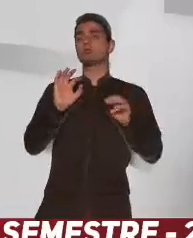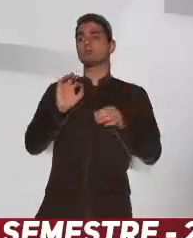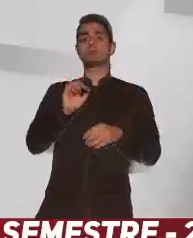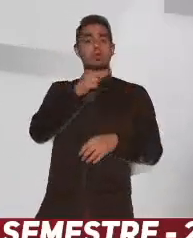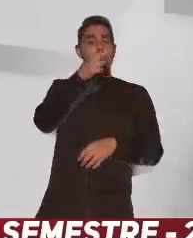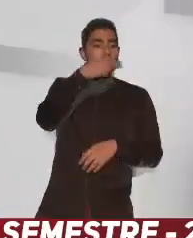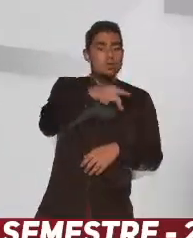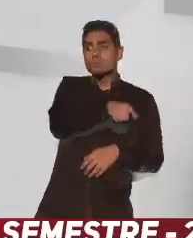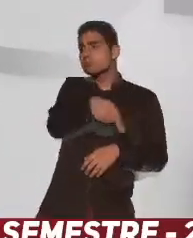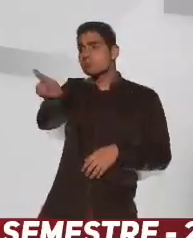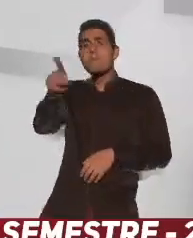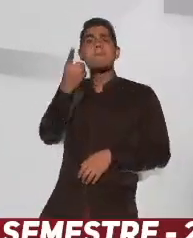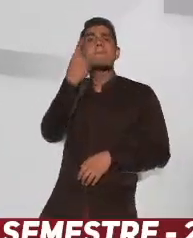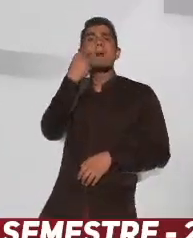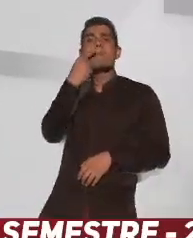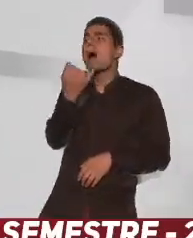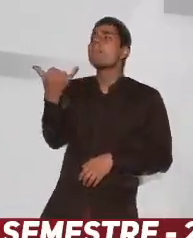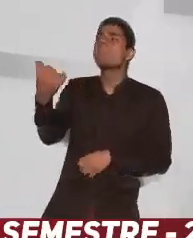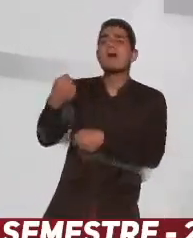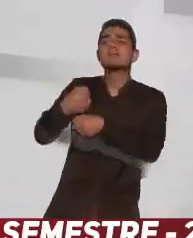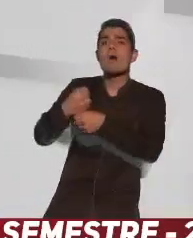las labores que están desarrollando en el campo,